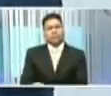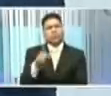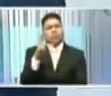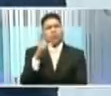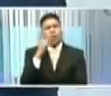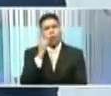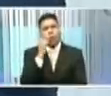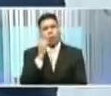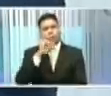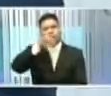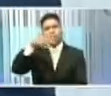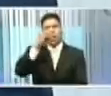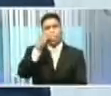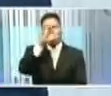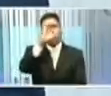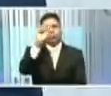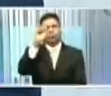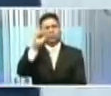Alberto,